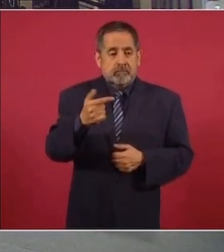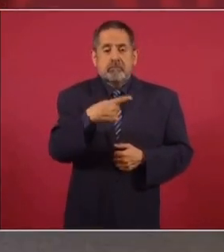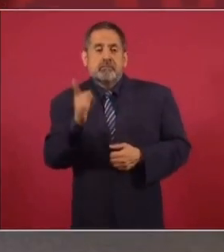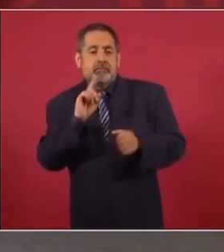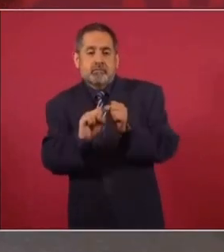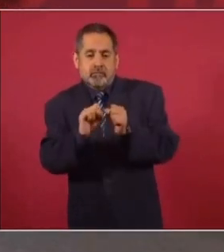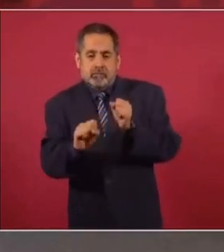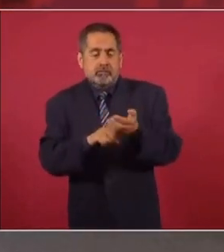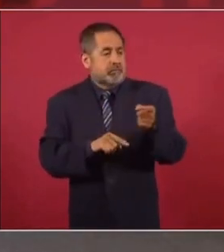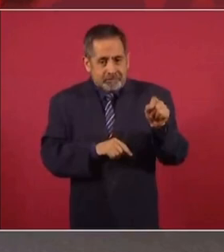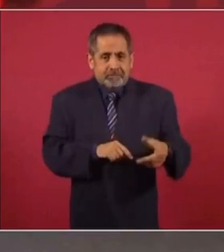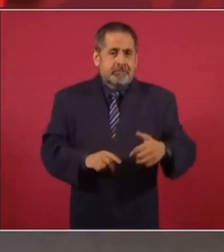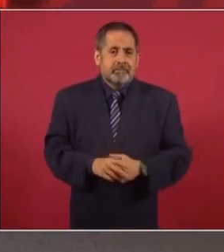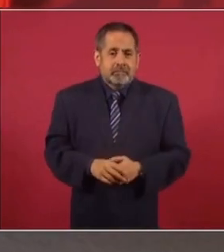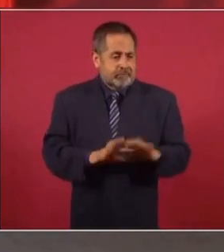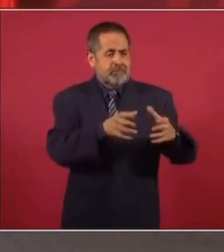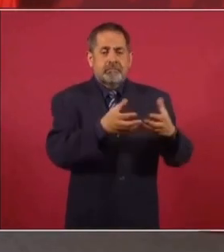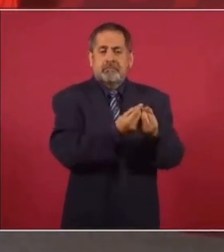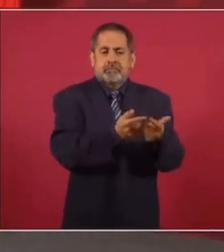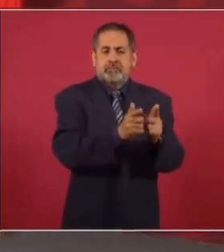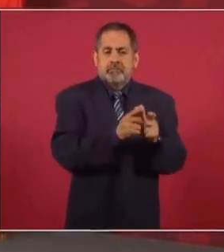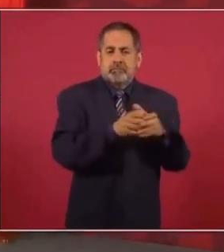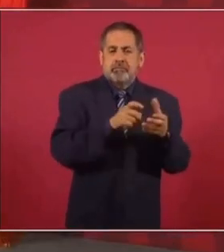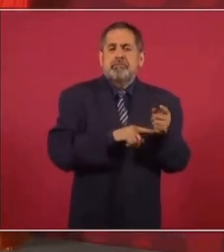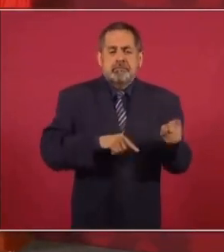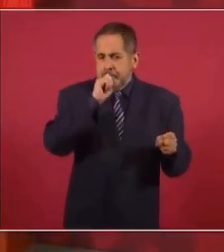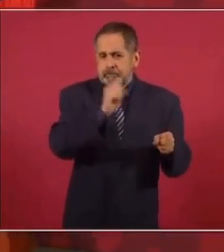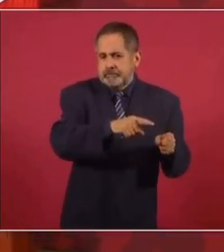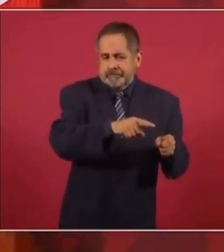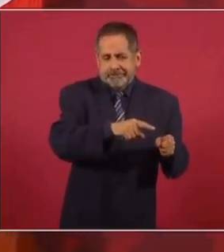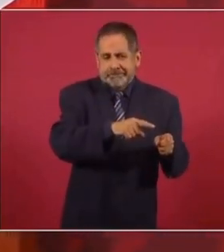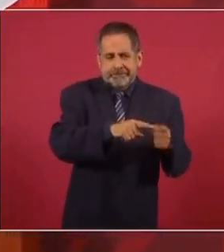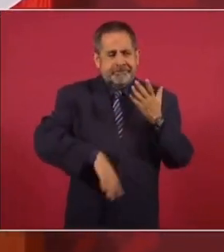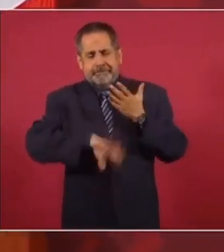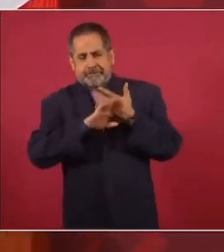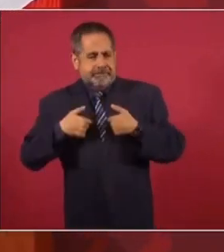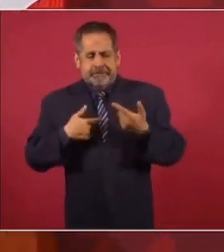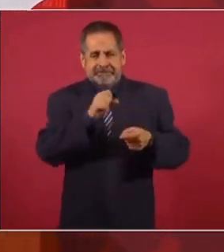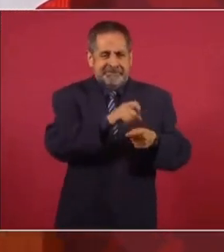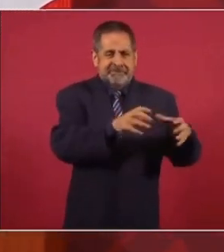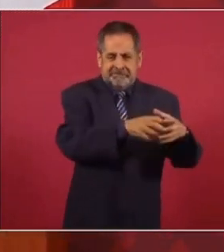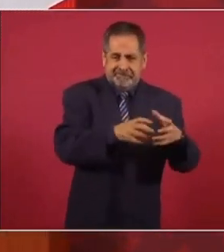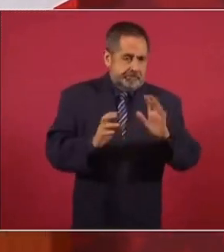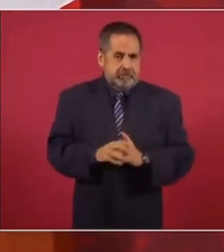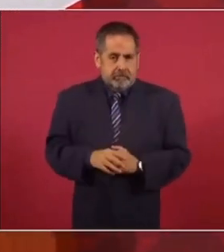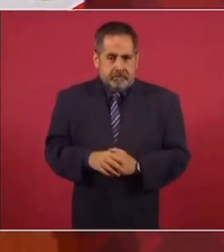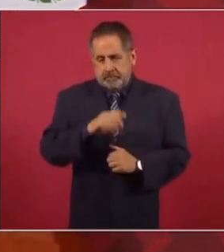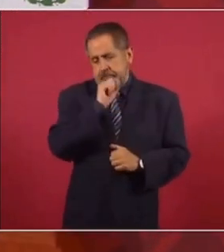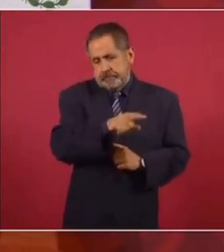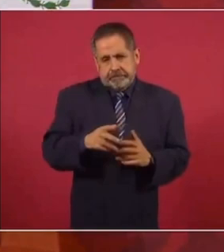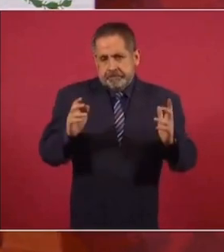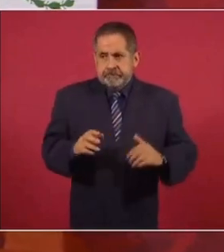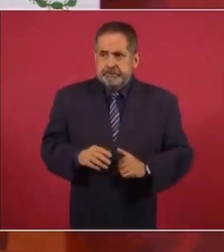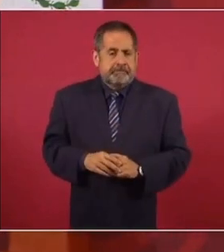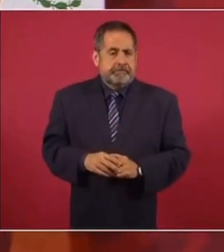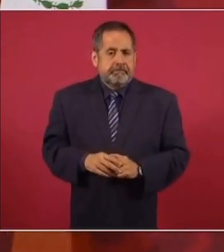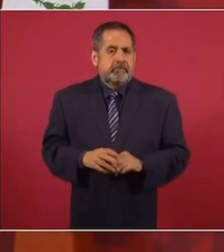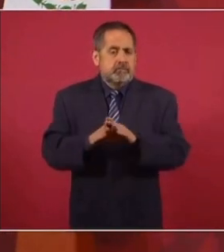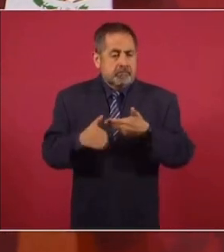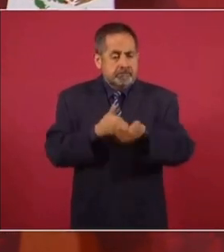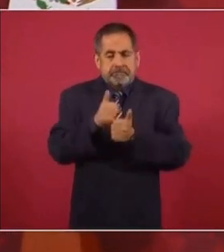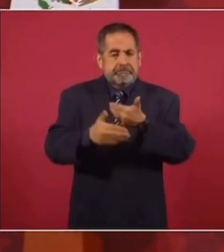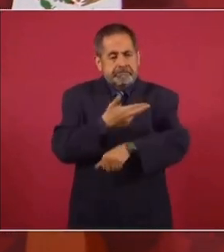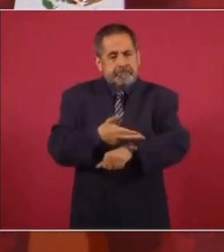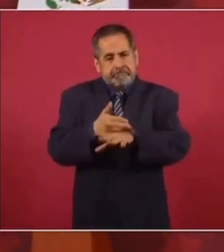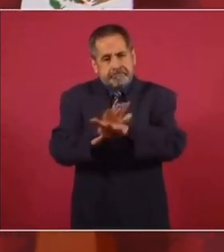Gortari, todo el bloque que siempre ha estado en contra de la nuestra, pero es parte del proceso